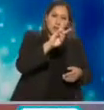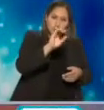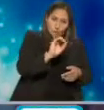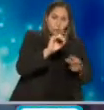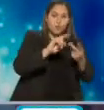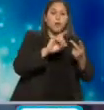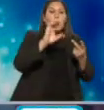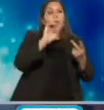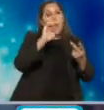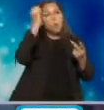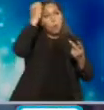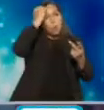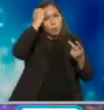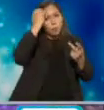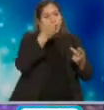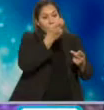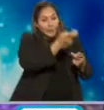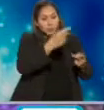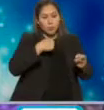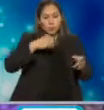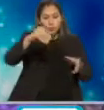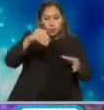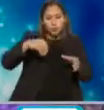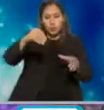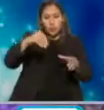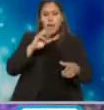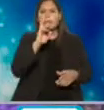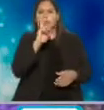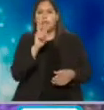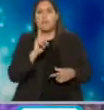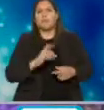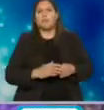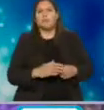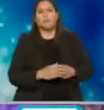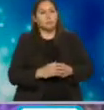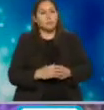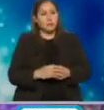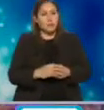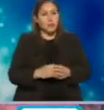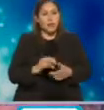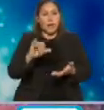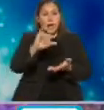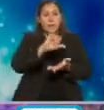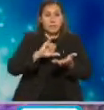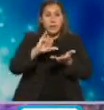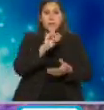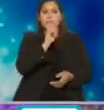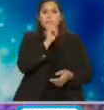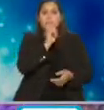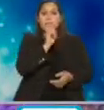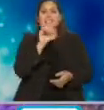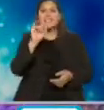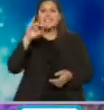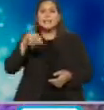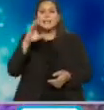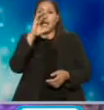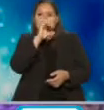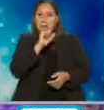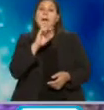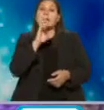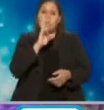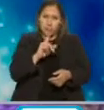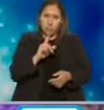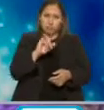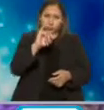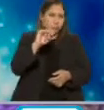eso voy a cocinar todo. A ver, lo más recomendable es que un aceite se consuma crudo. Vamos a hablar de los diferentes tipos,